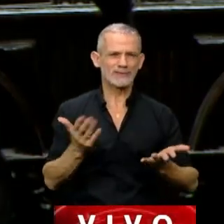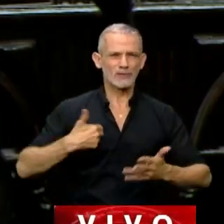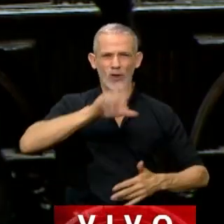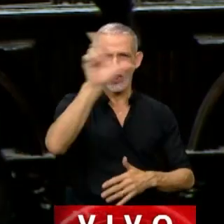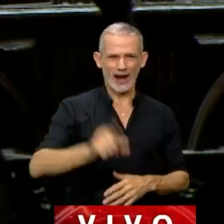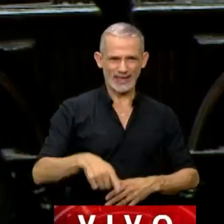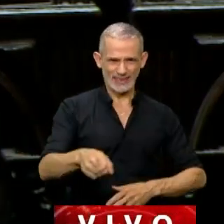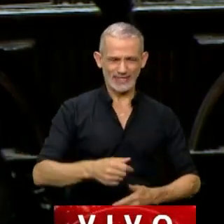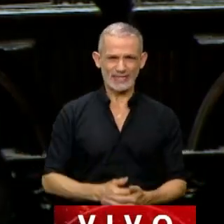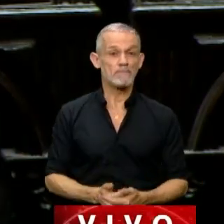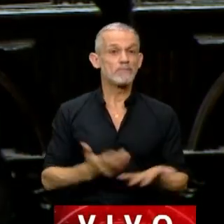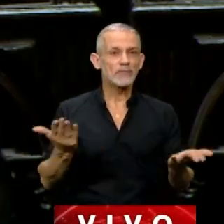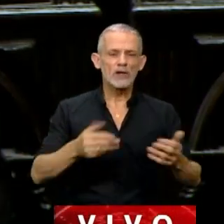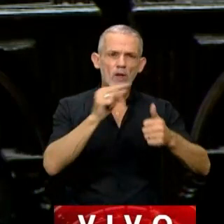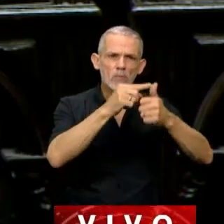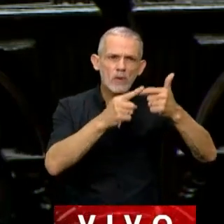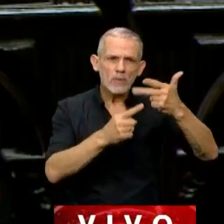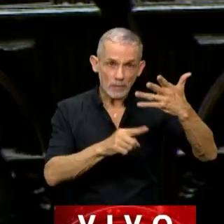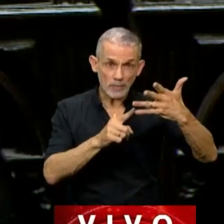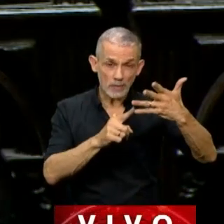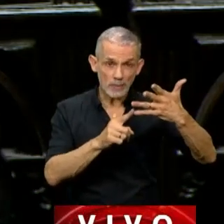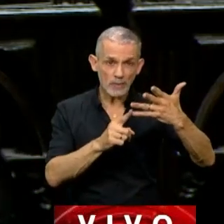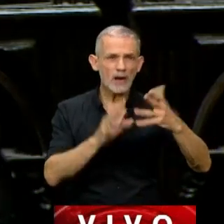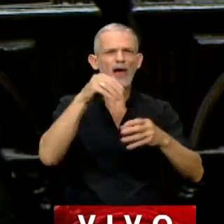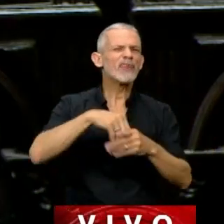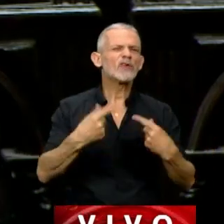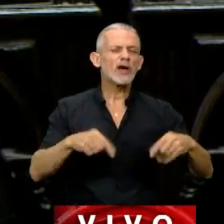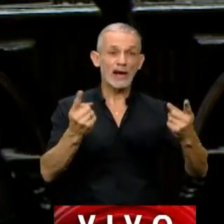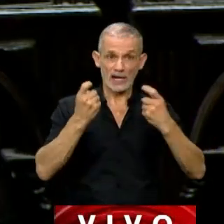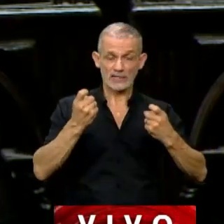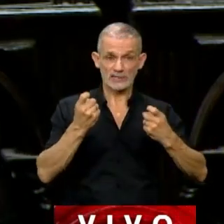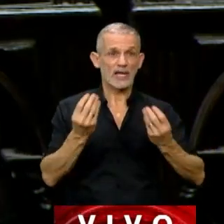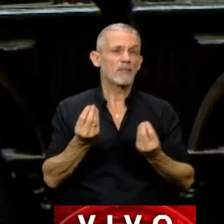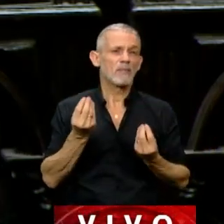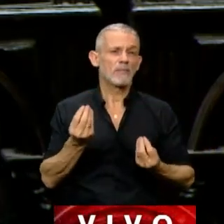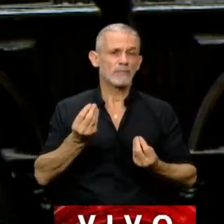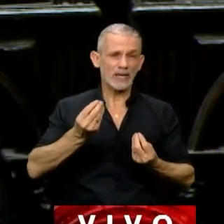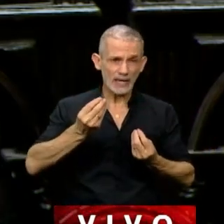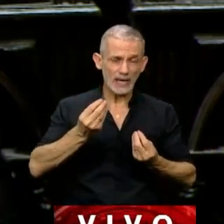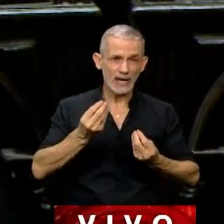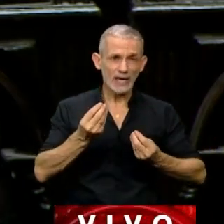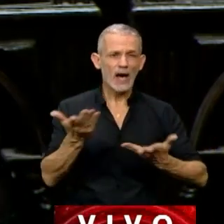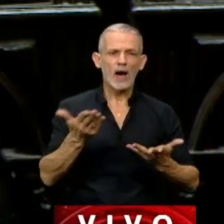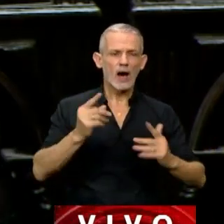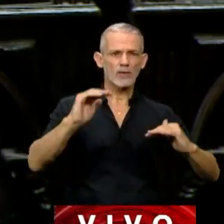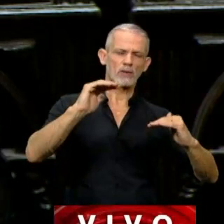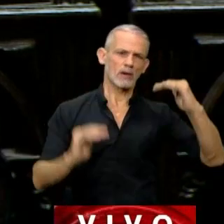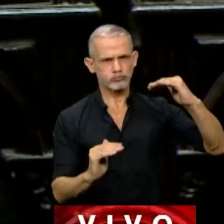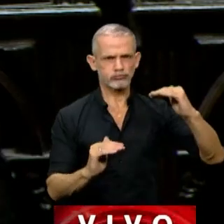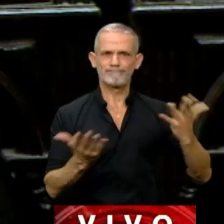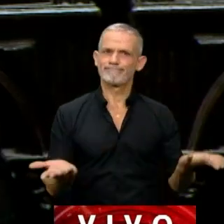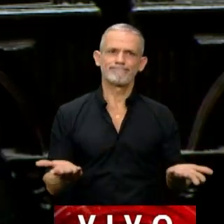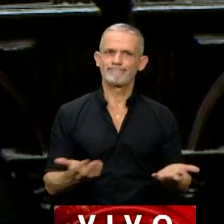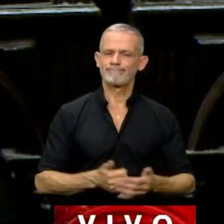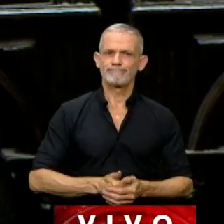espectro todo esto que estamos diciendo enmarcado en la necesidad de evitar la aparición de desequilibrios fiscales